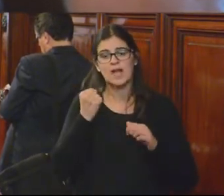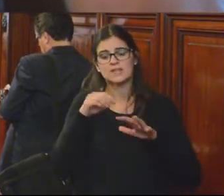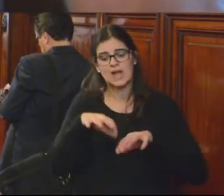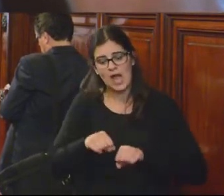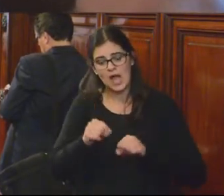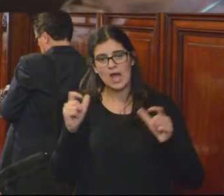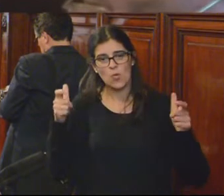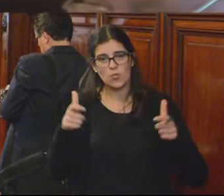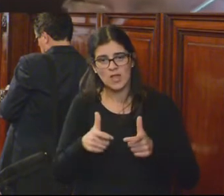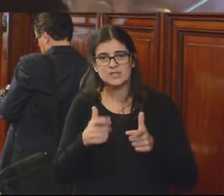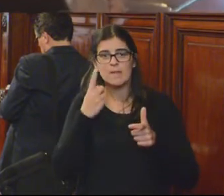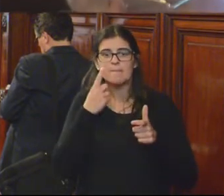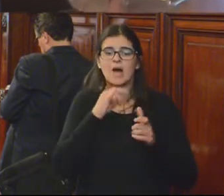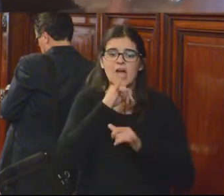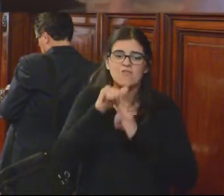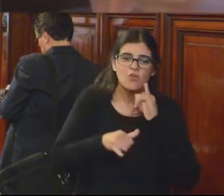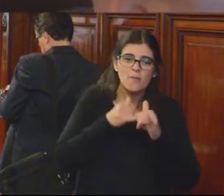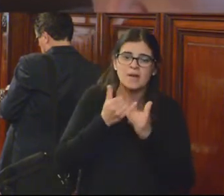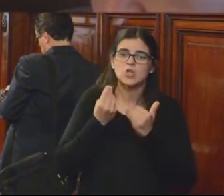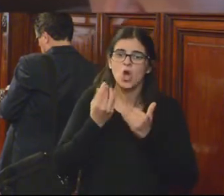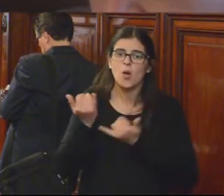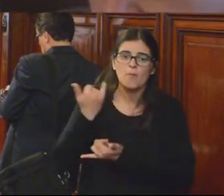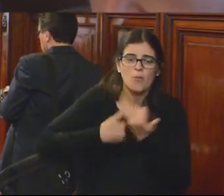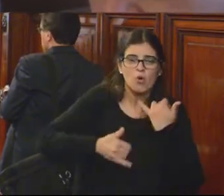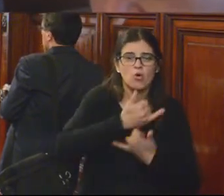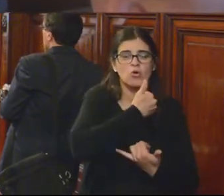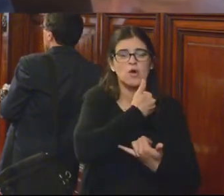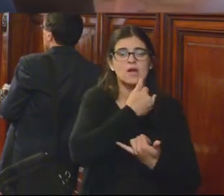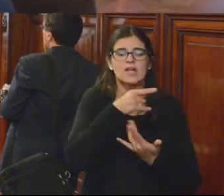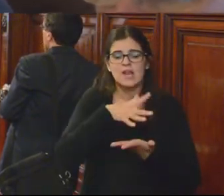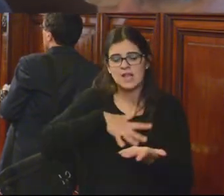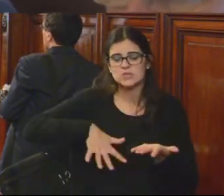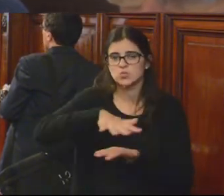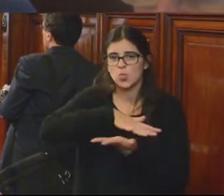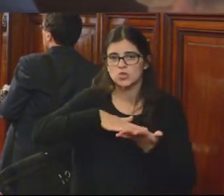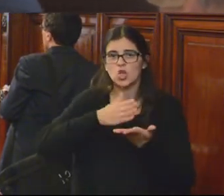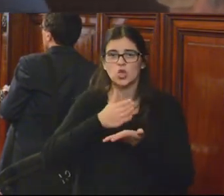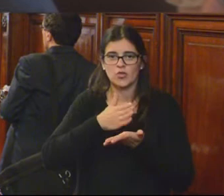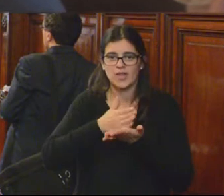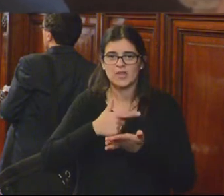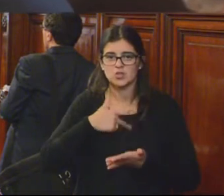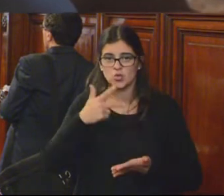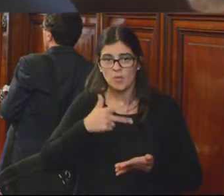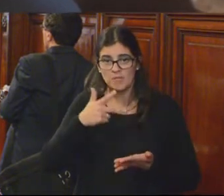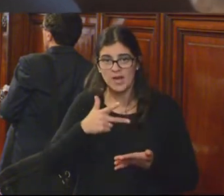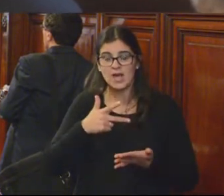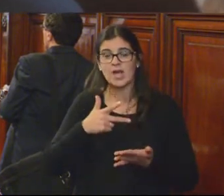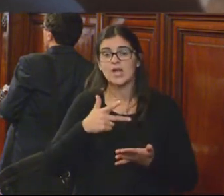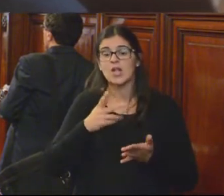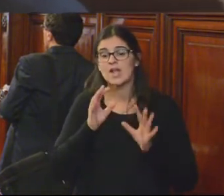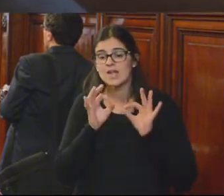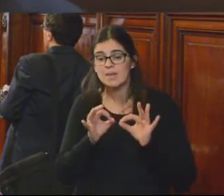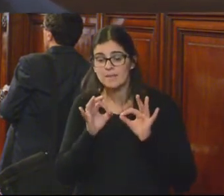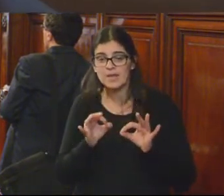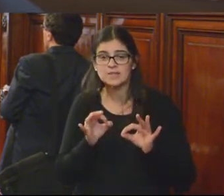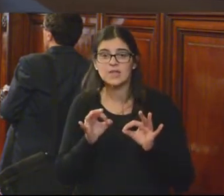audiencia para recabar información sobre la situación de los derechos humanos en Venezuela y particularmente lo